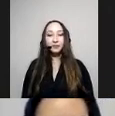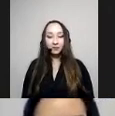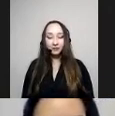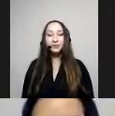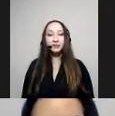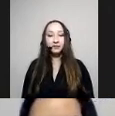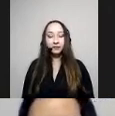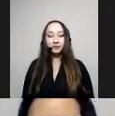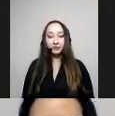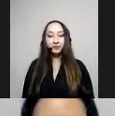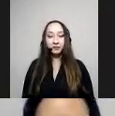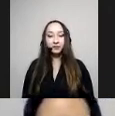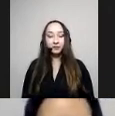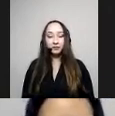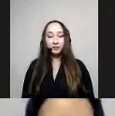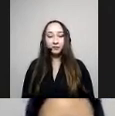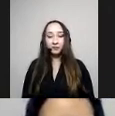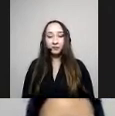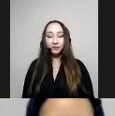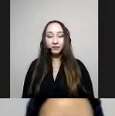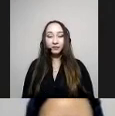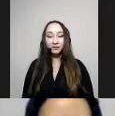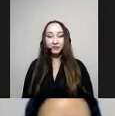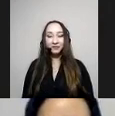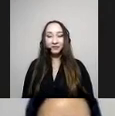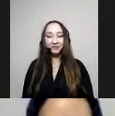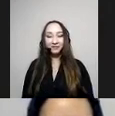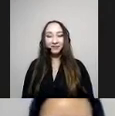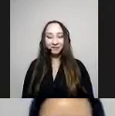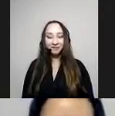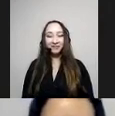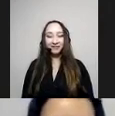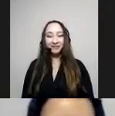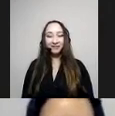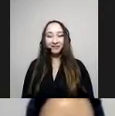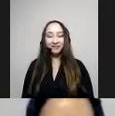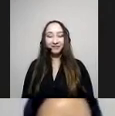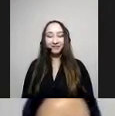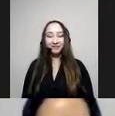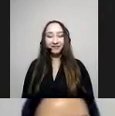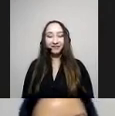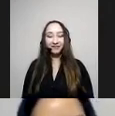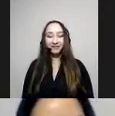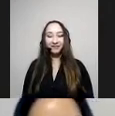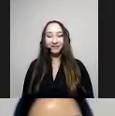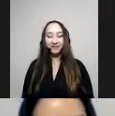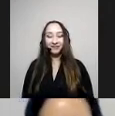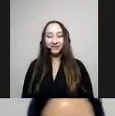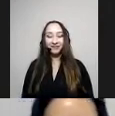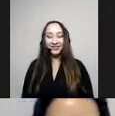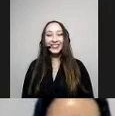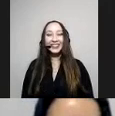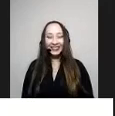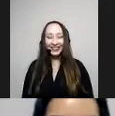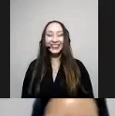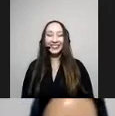ya seguramente que hoy antes de dormir ya vamos a empezar a disfrutar de nuestra camita